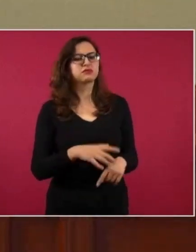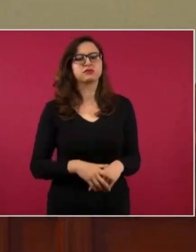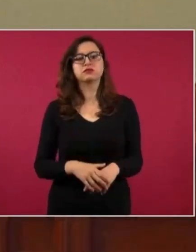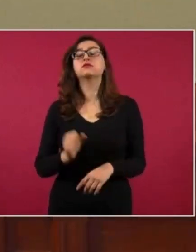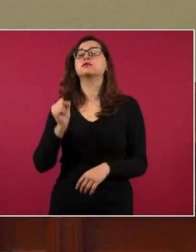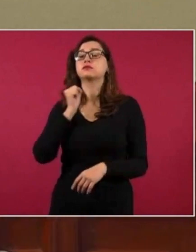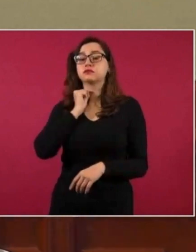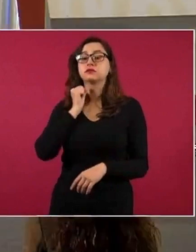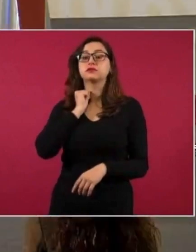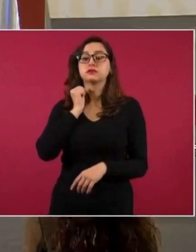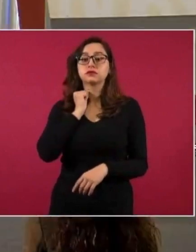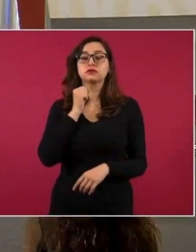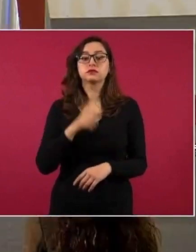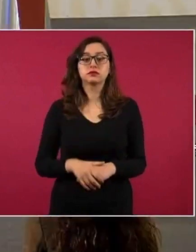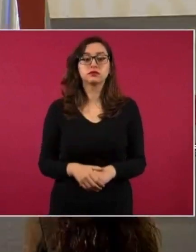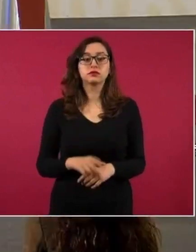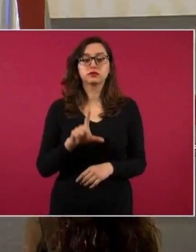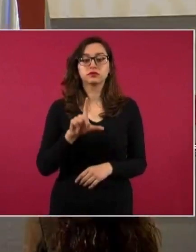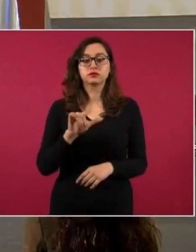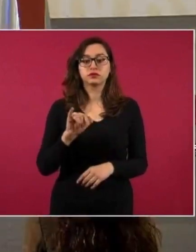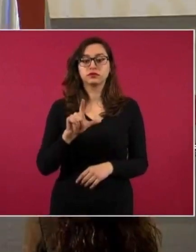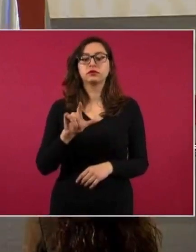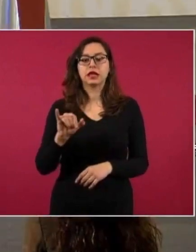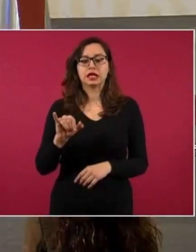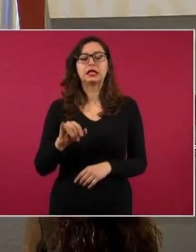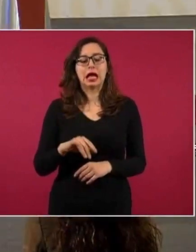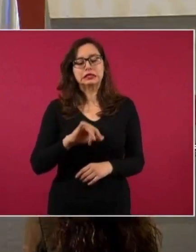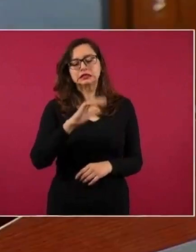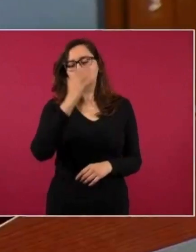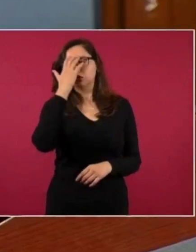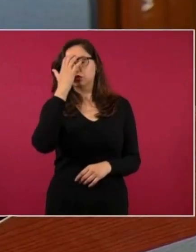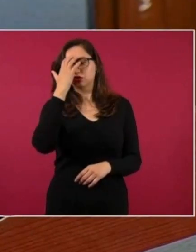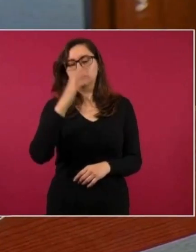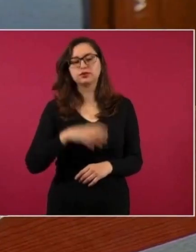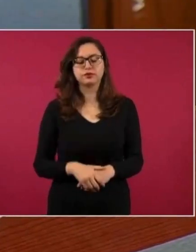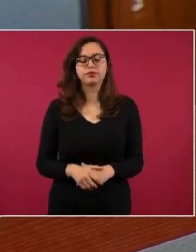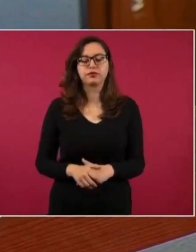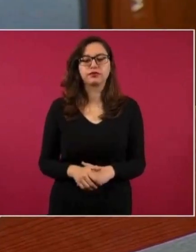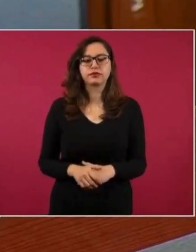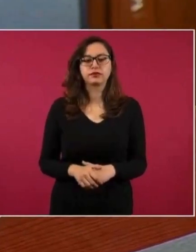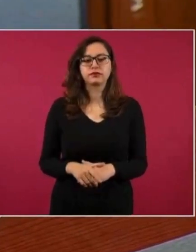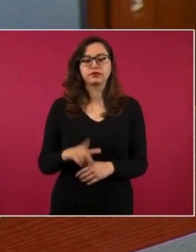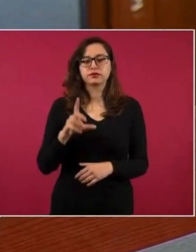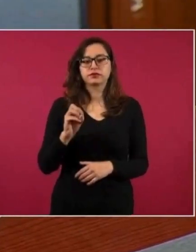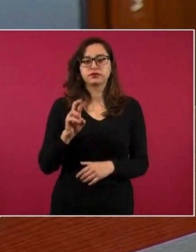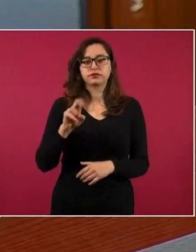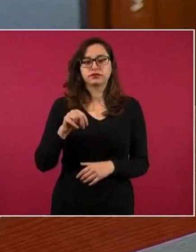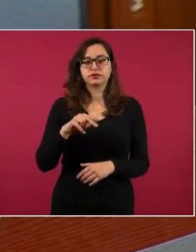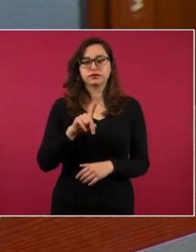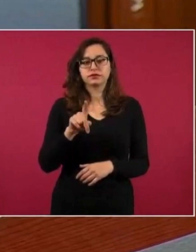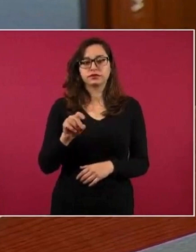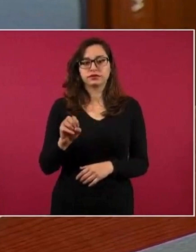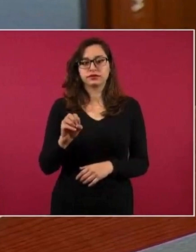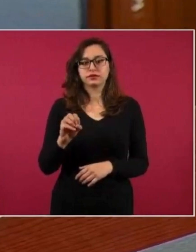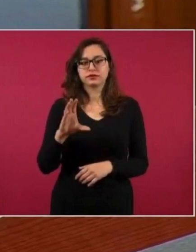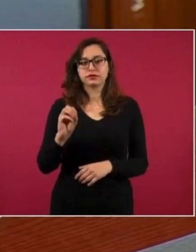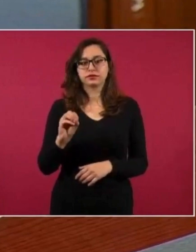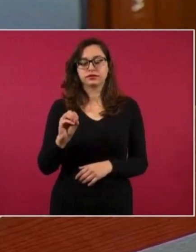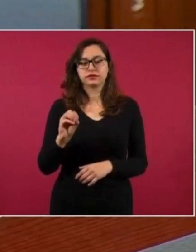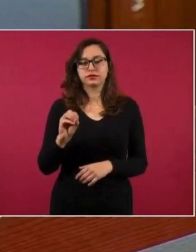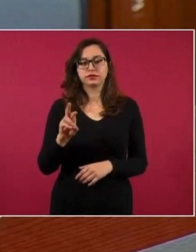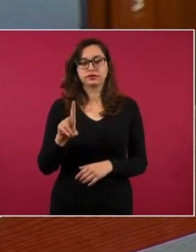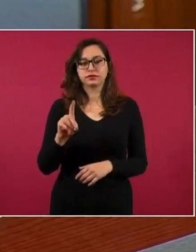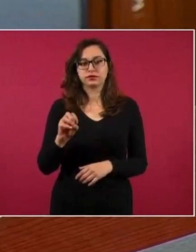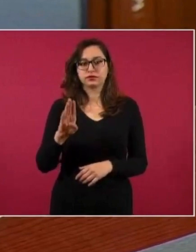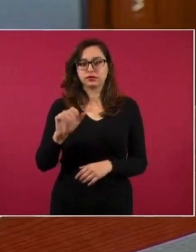Senador. Lili Tellesi, sé quién es. Lorenzo Córdoba, pero es ese del INE, ese no